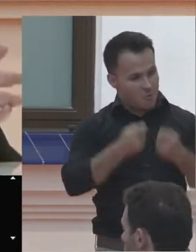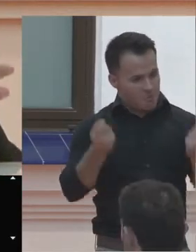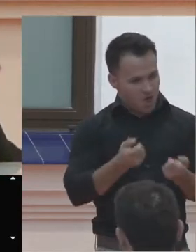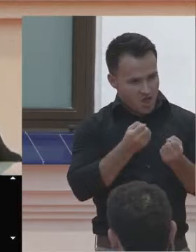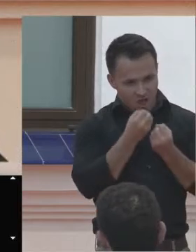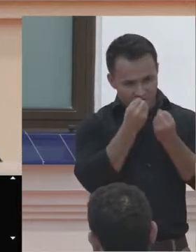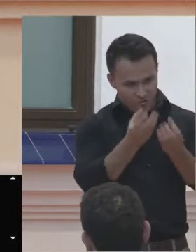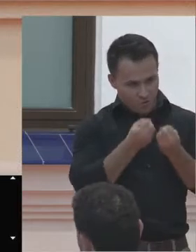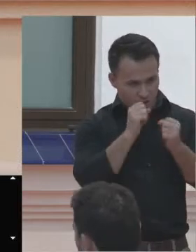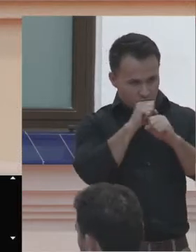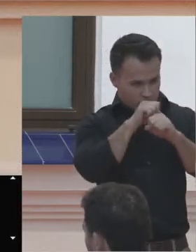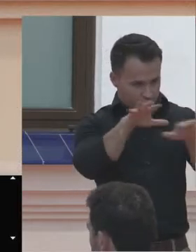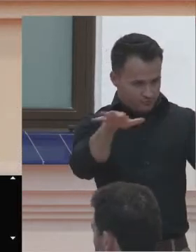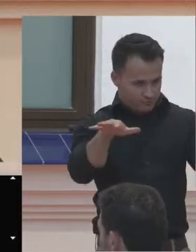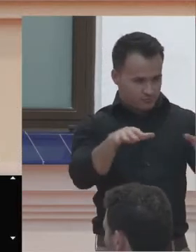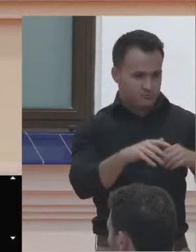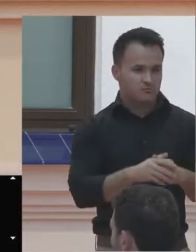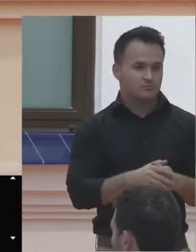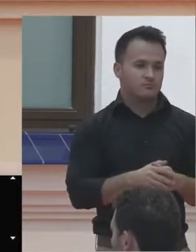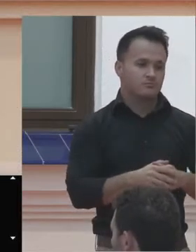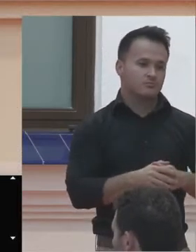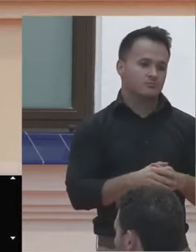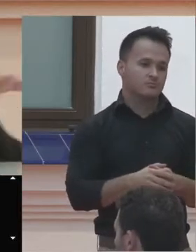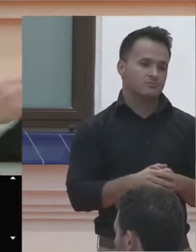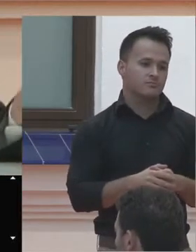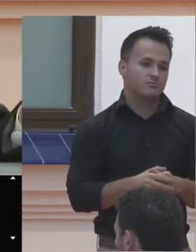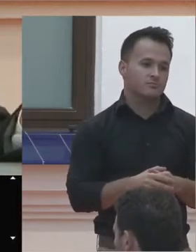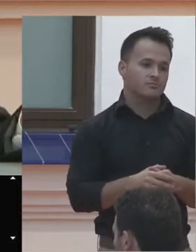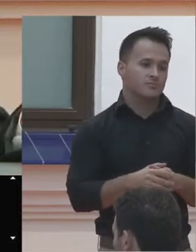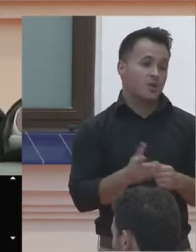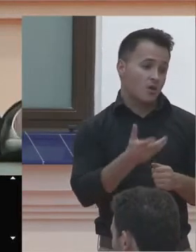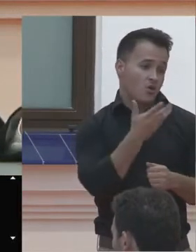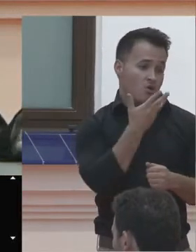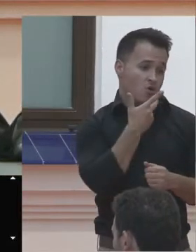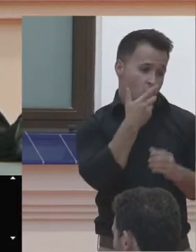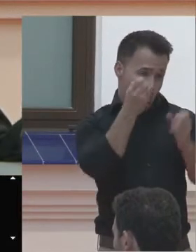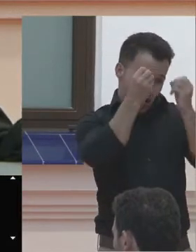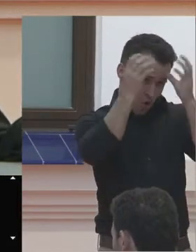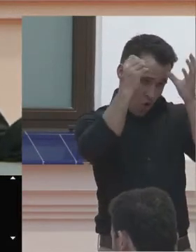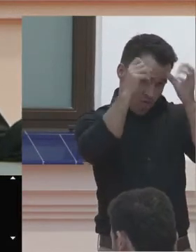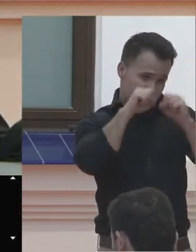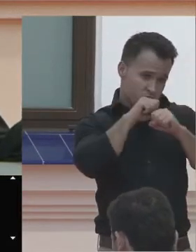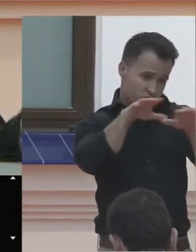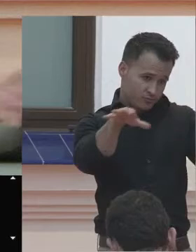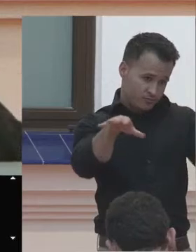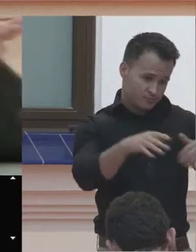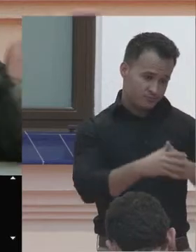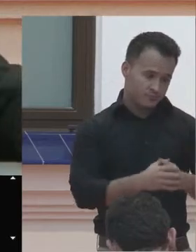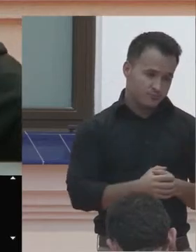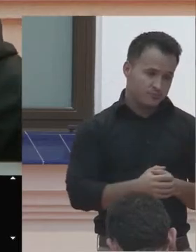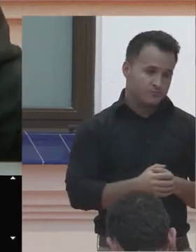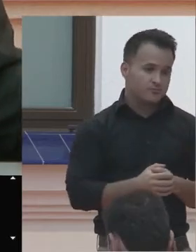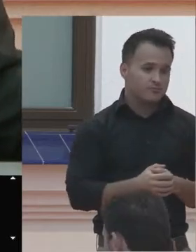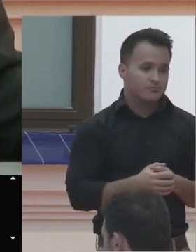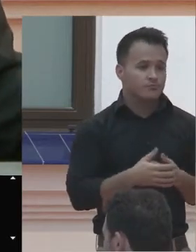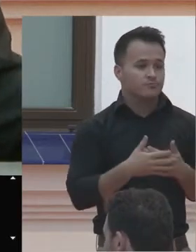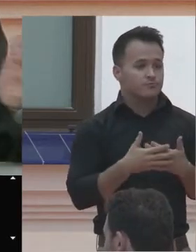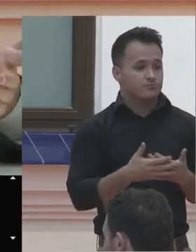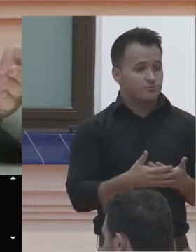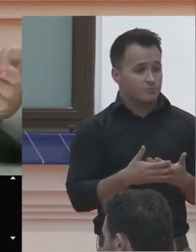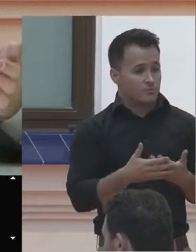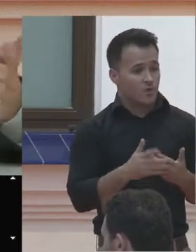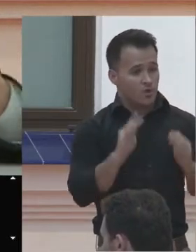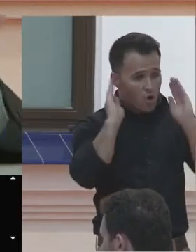de difusión y de generación, de distribución de ese conocimiento. Yo siempre digo que está muy bien, estos congresos están muy bien, pero si cuando nos